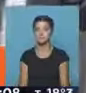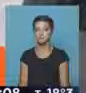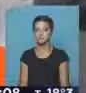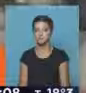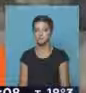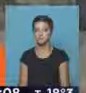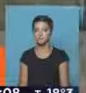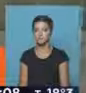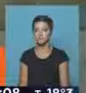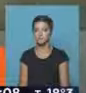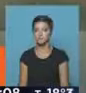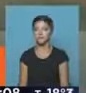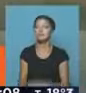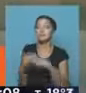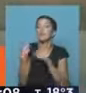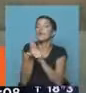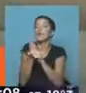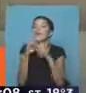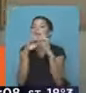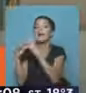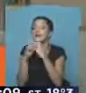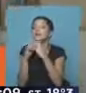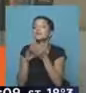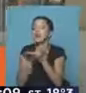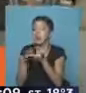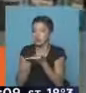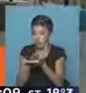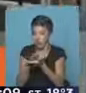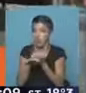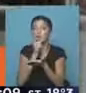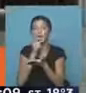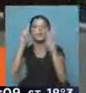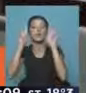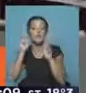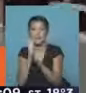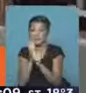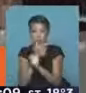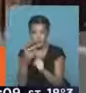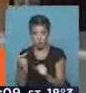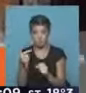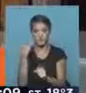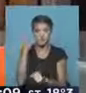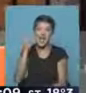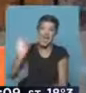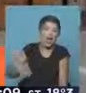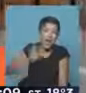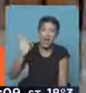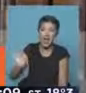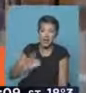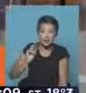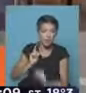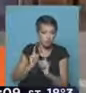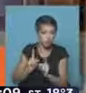en la resolución de la crisis, en particular del problema del desempleo, desde hace varias décadas y muy